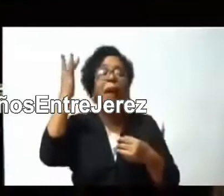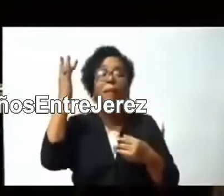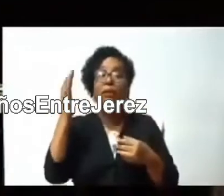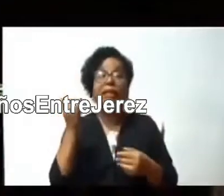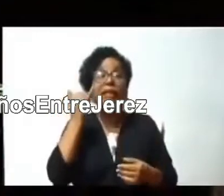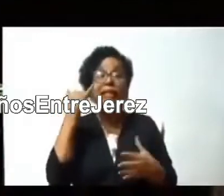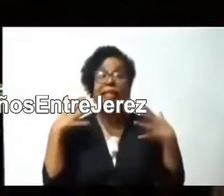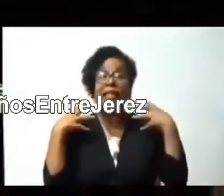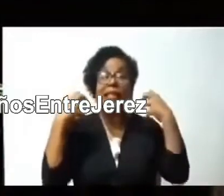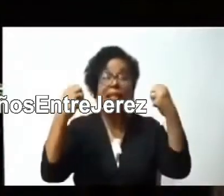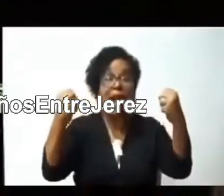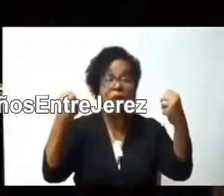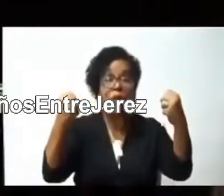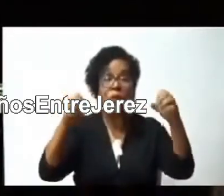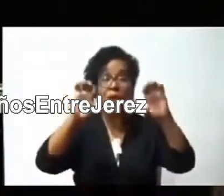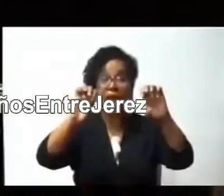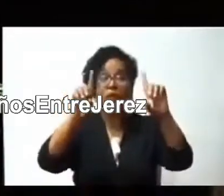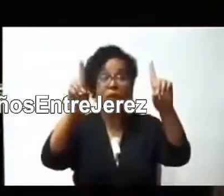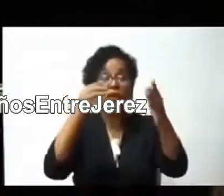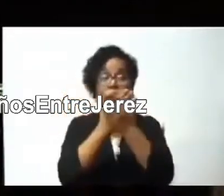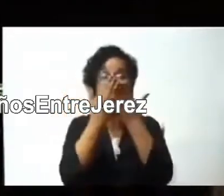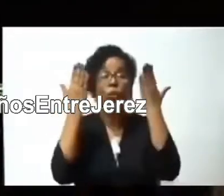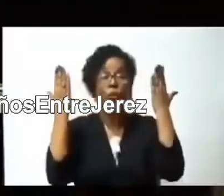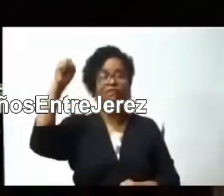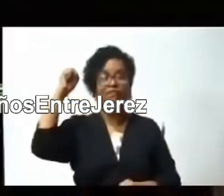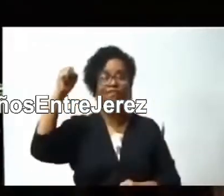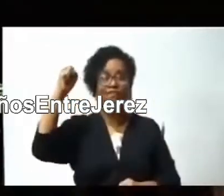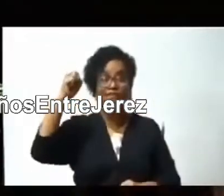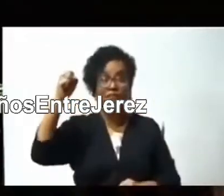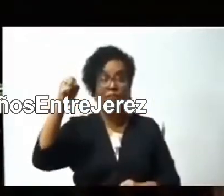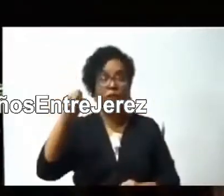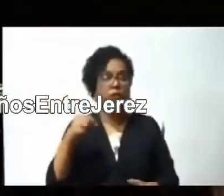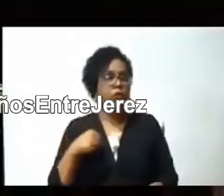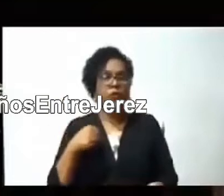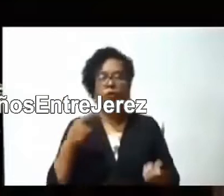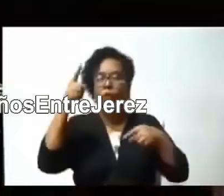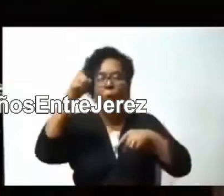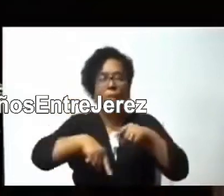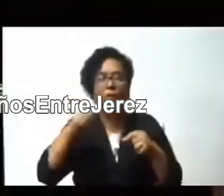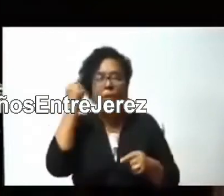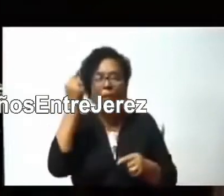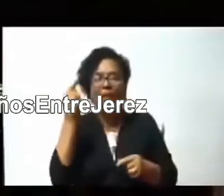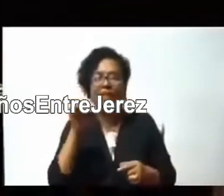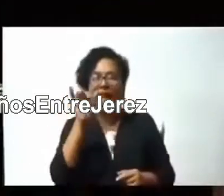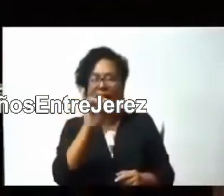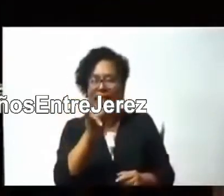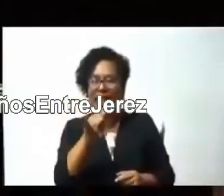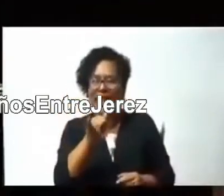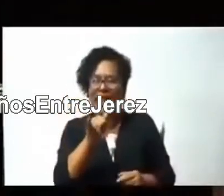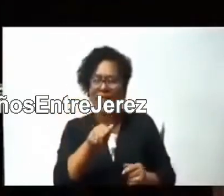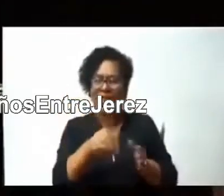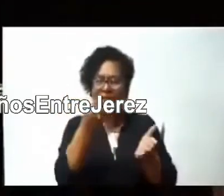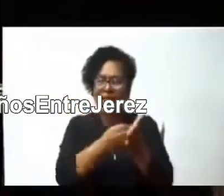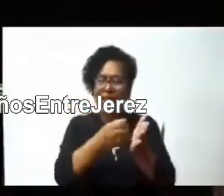reciban. A veces uno dice, cónchale, lo político es una vaina y hay que hablar así llanamente. Y